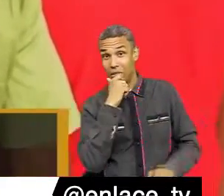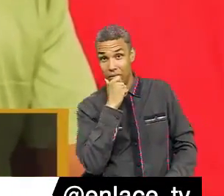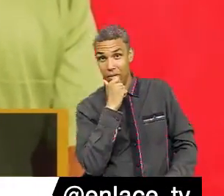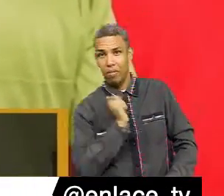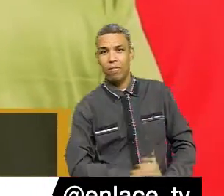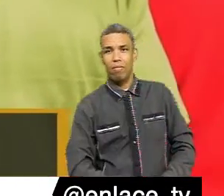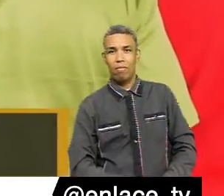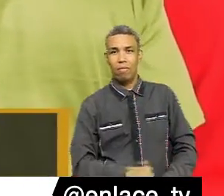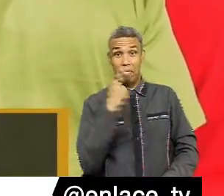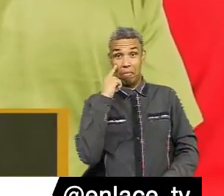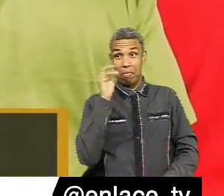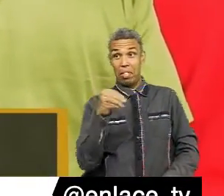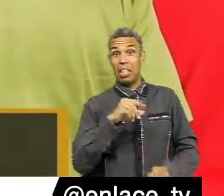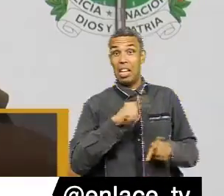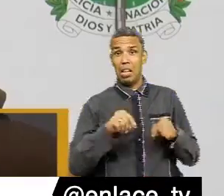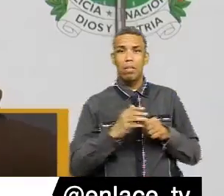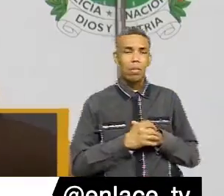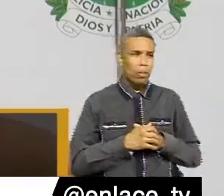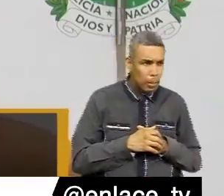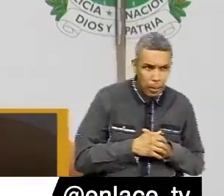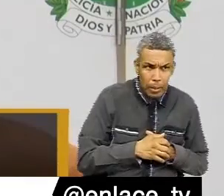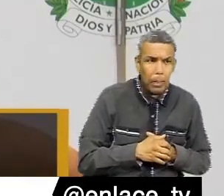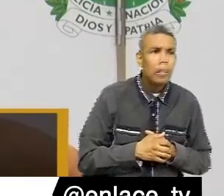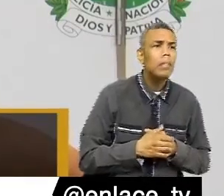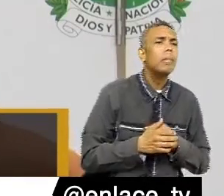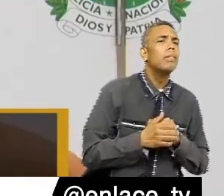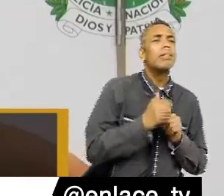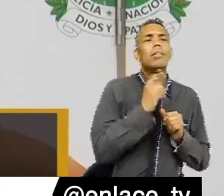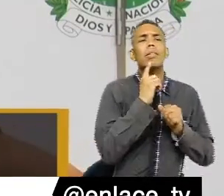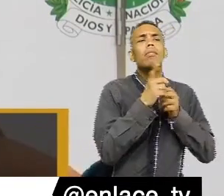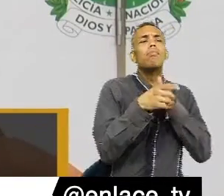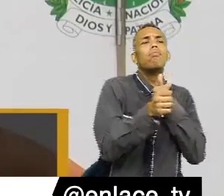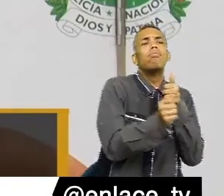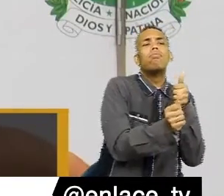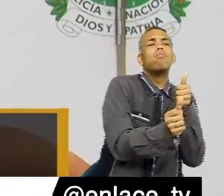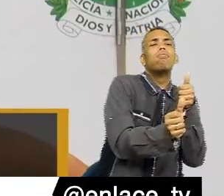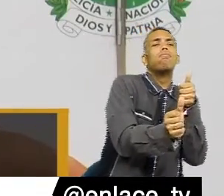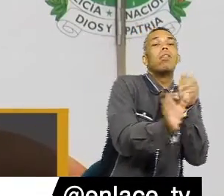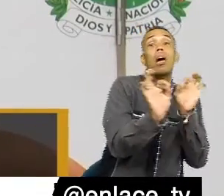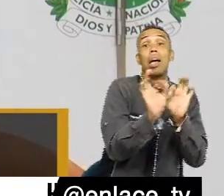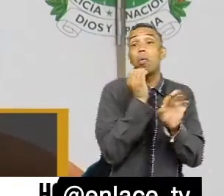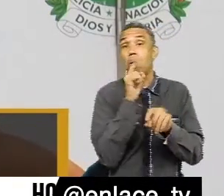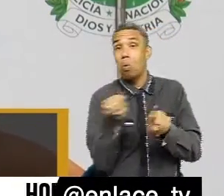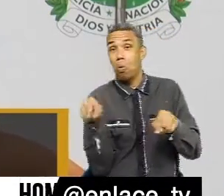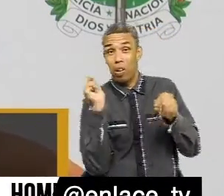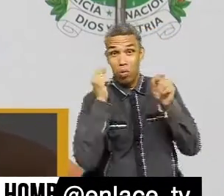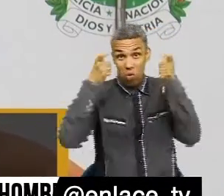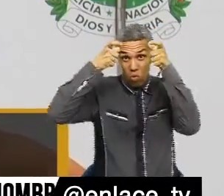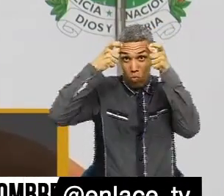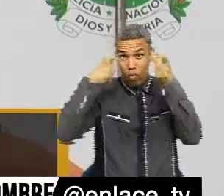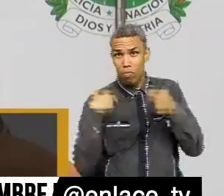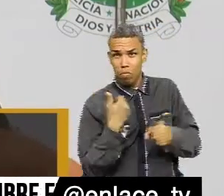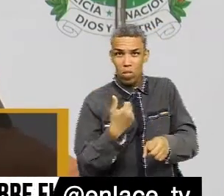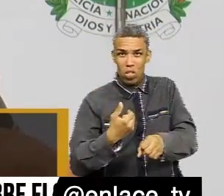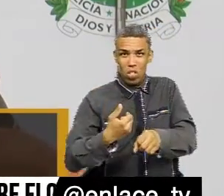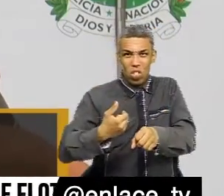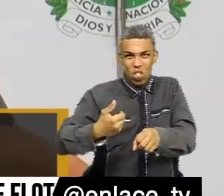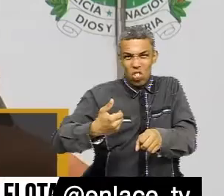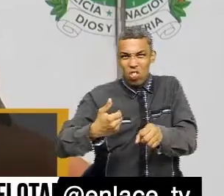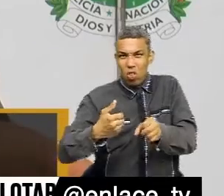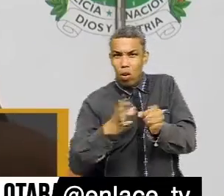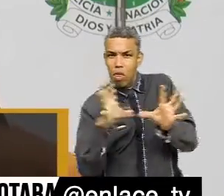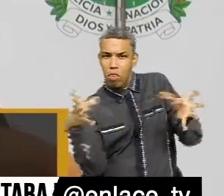transporte, y había otra persona que era encargada de comprar ese ganado hurtado para, digamos, beneficiarlo de manera